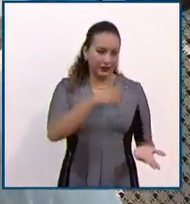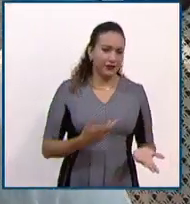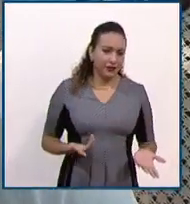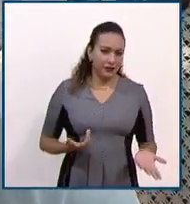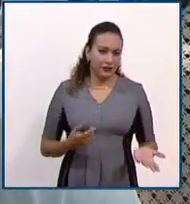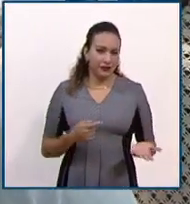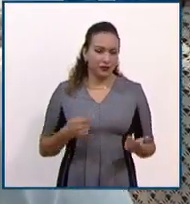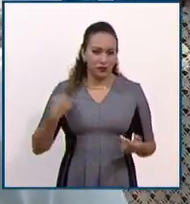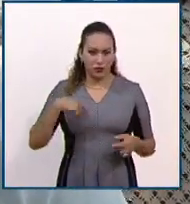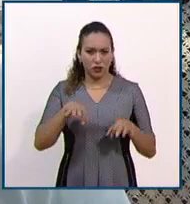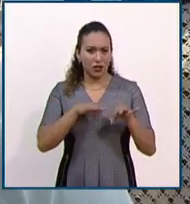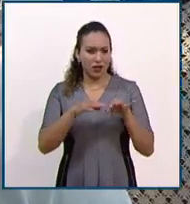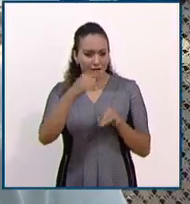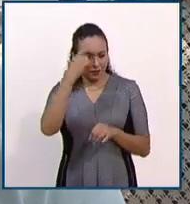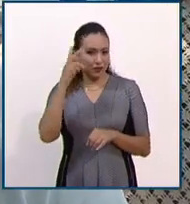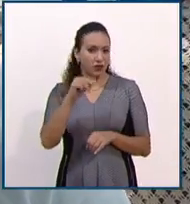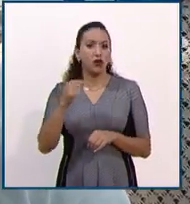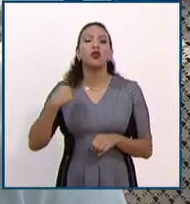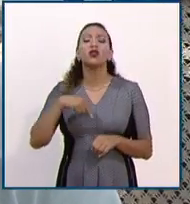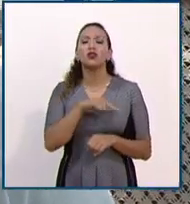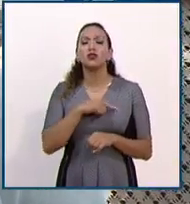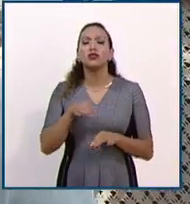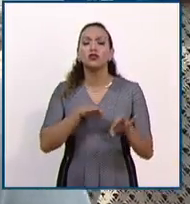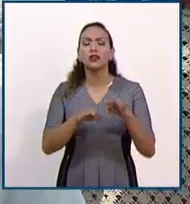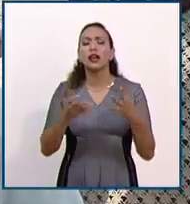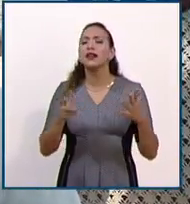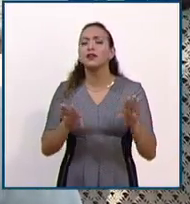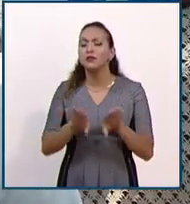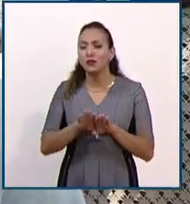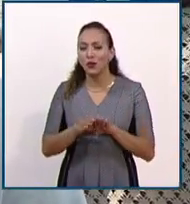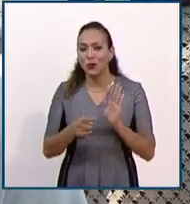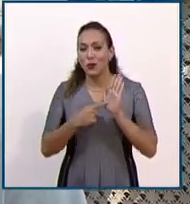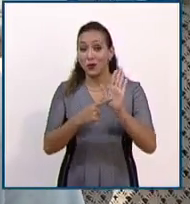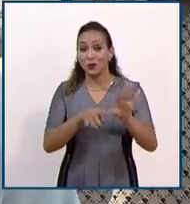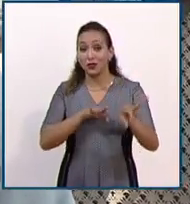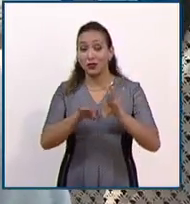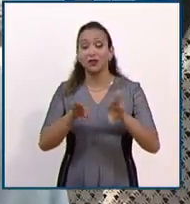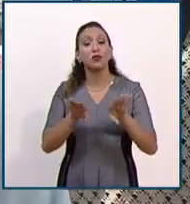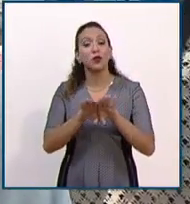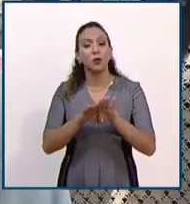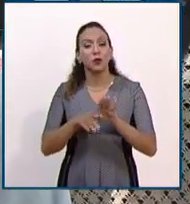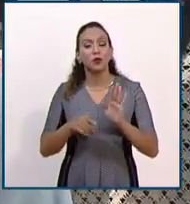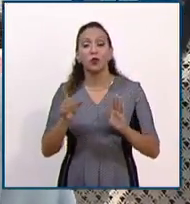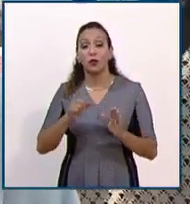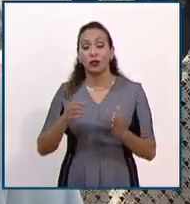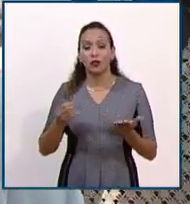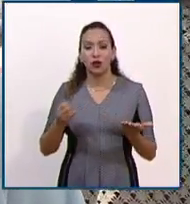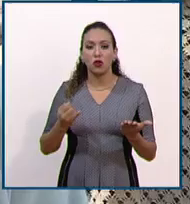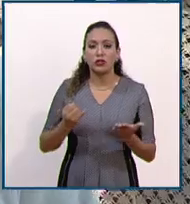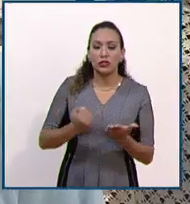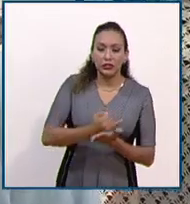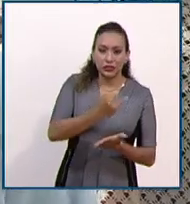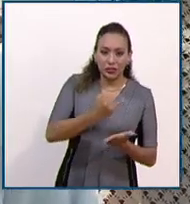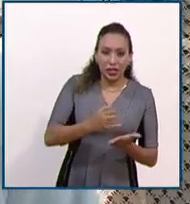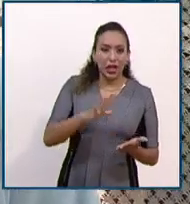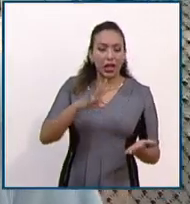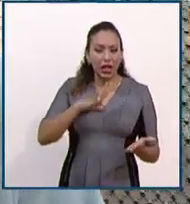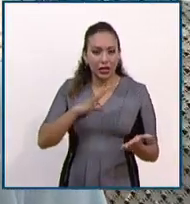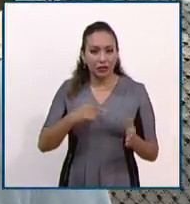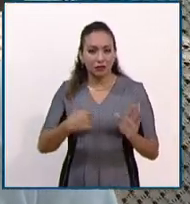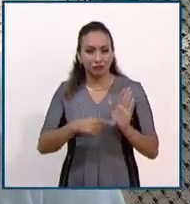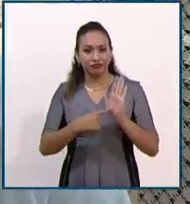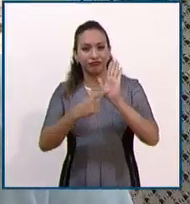un trabajo mediático. Nosotros hablamos a través de las resoluciones. Creo que aquí hay una errónea porque se